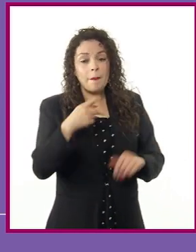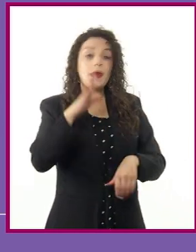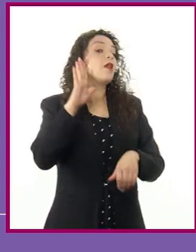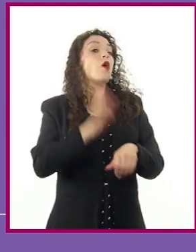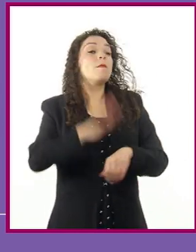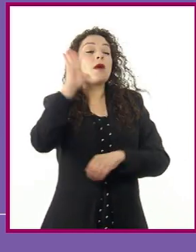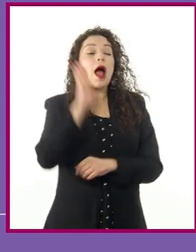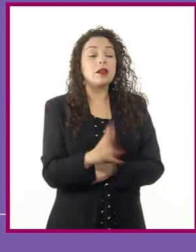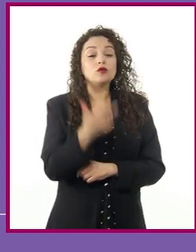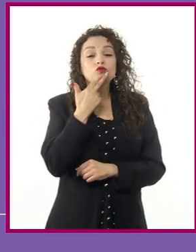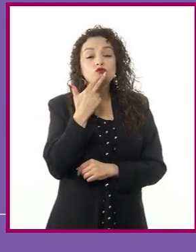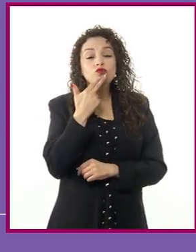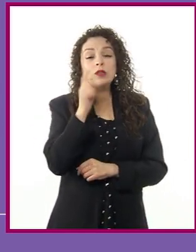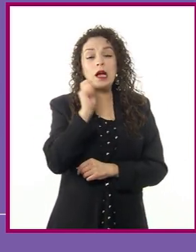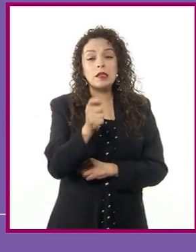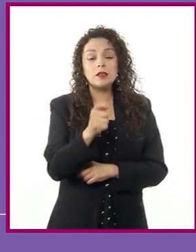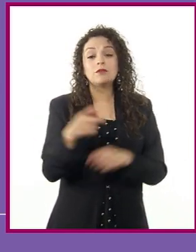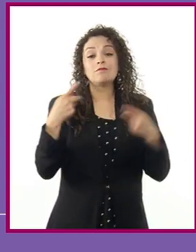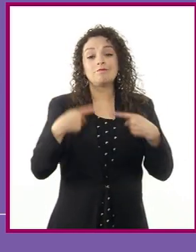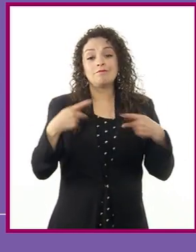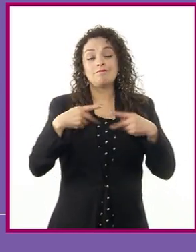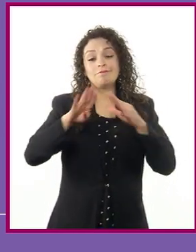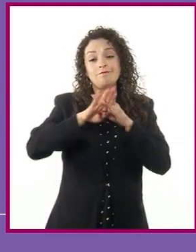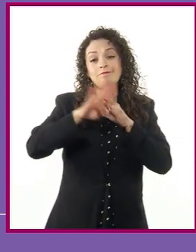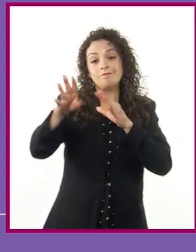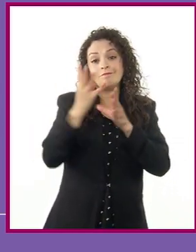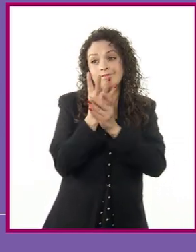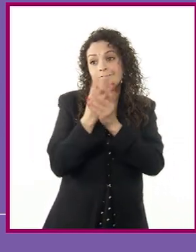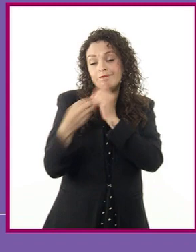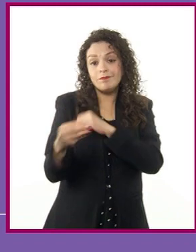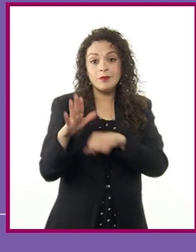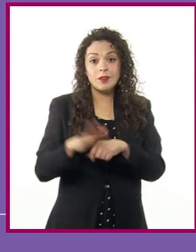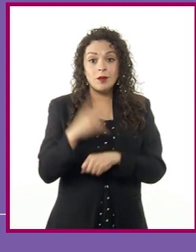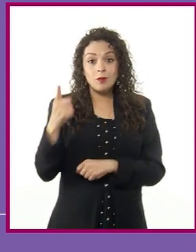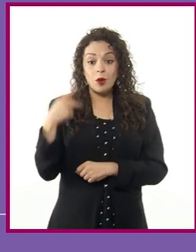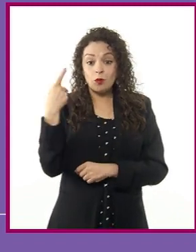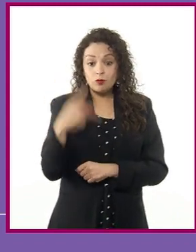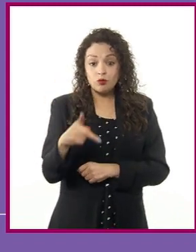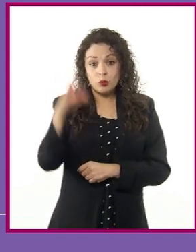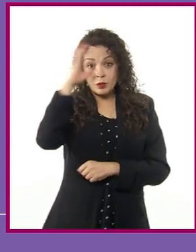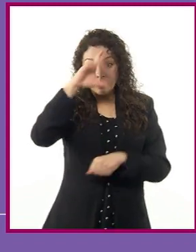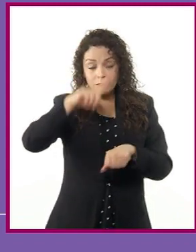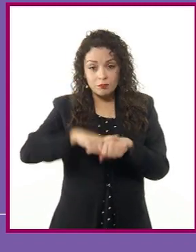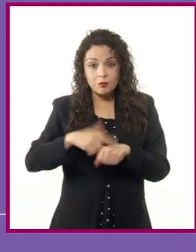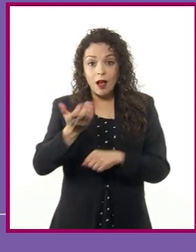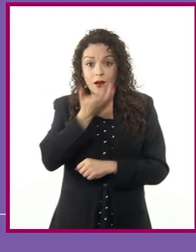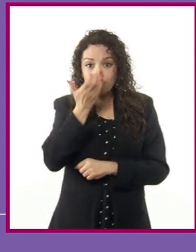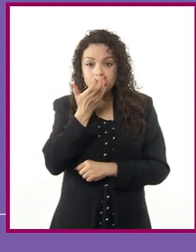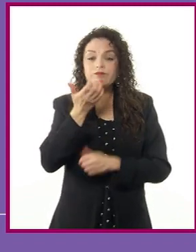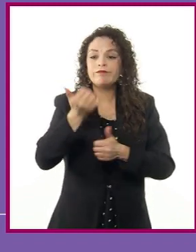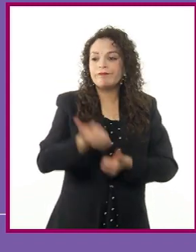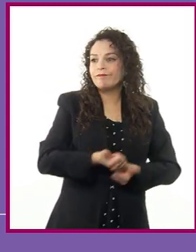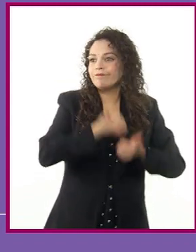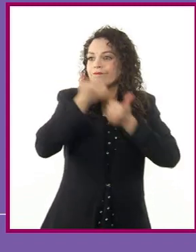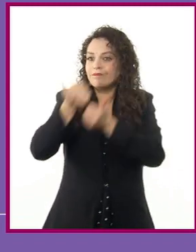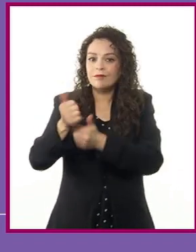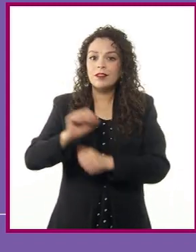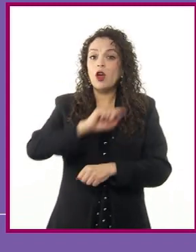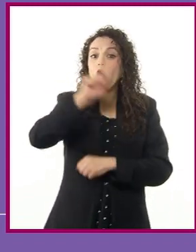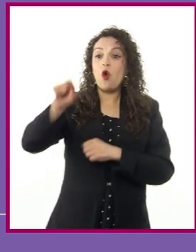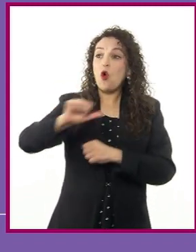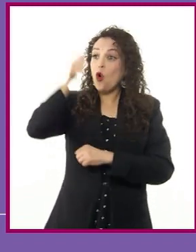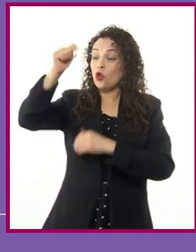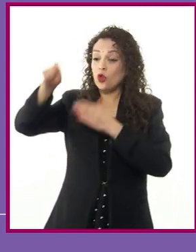común es cuando la población migra, porque llevan consigo elementos culturales que se van mezclando.